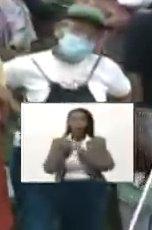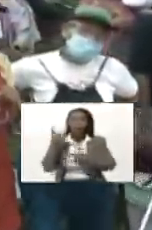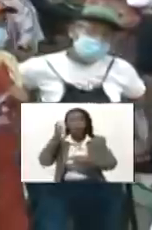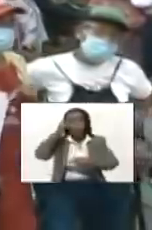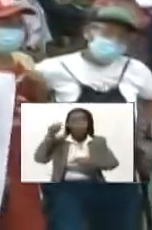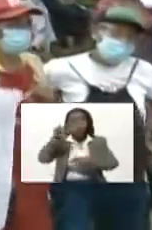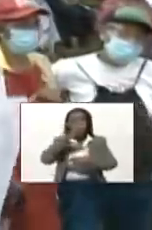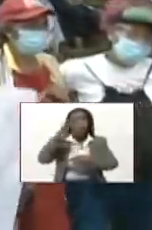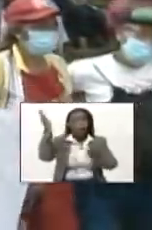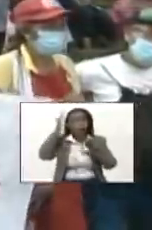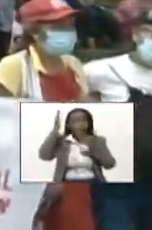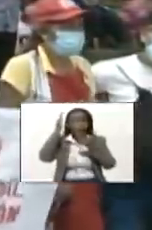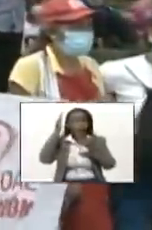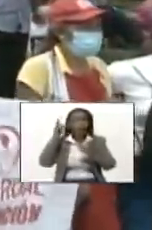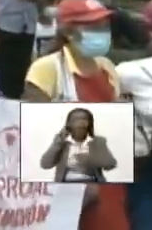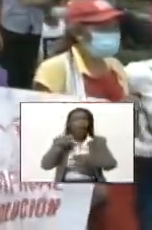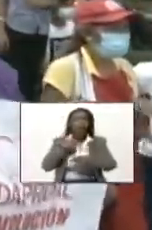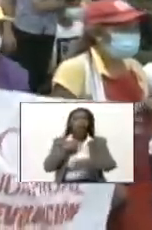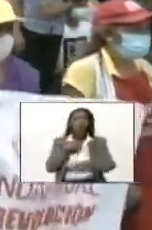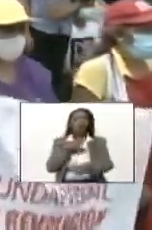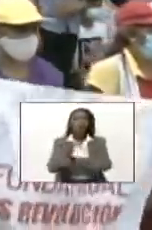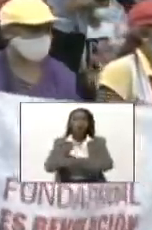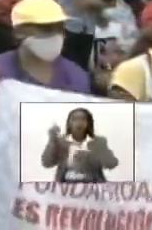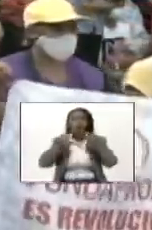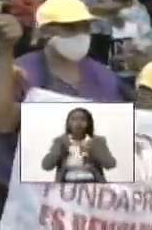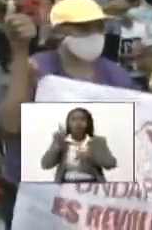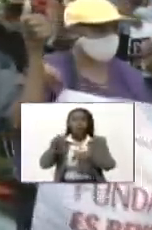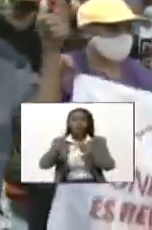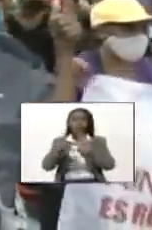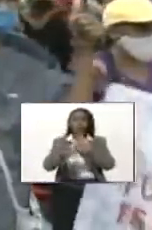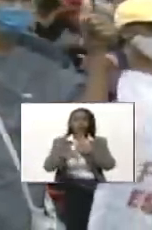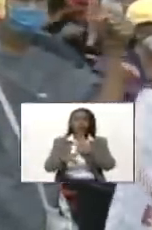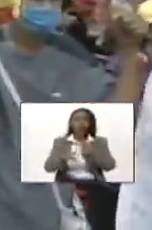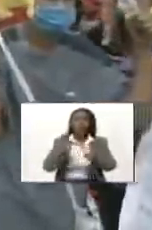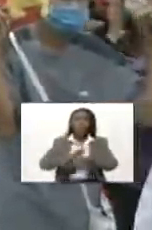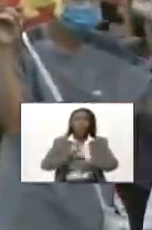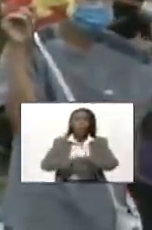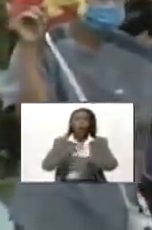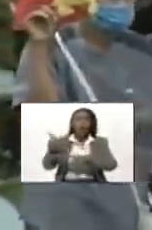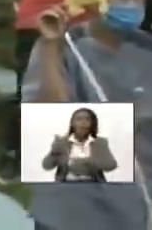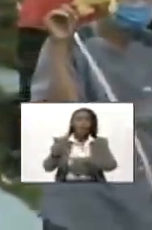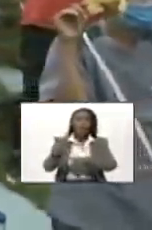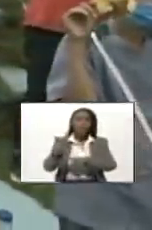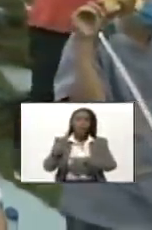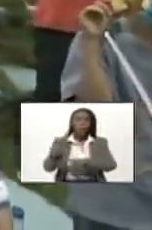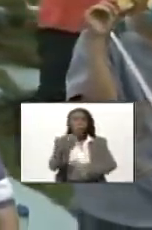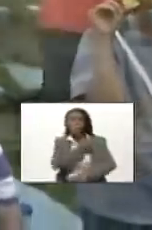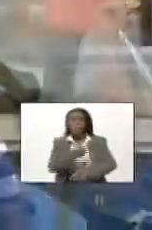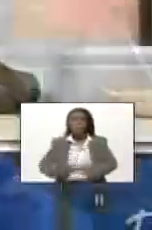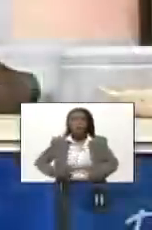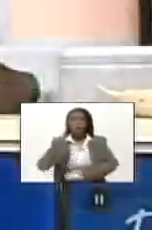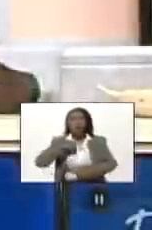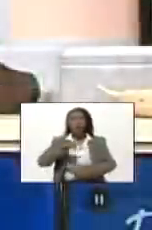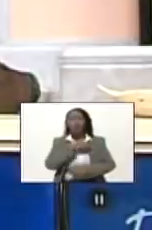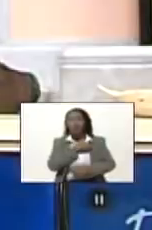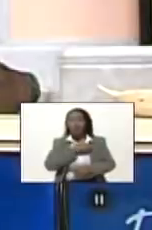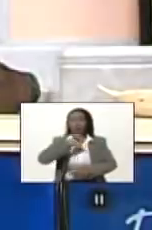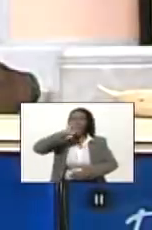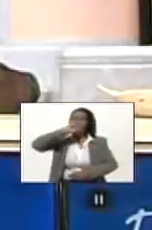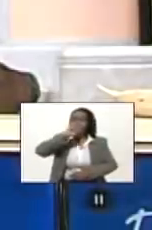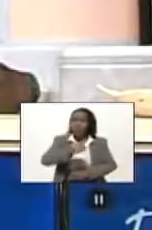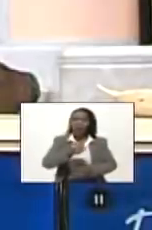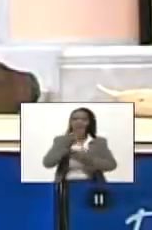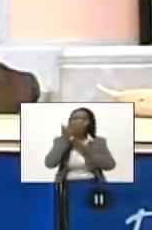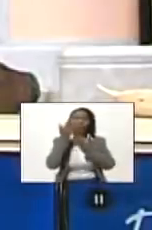los pueblos indígenas y voy a votar por esos derechos. Por eso, presidente, nosotros lo amamos